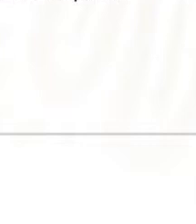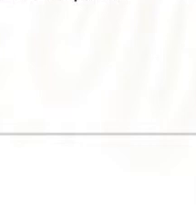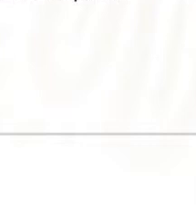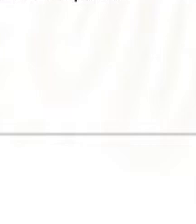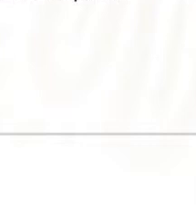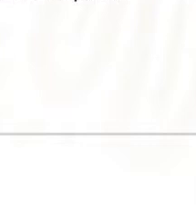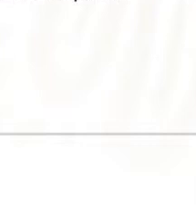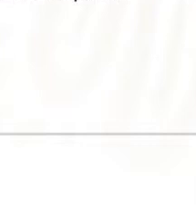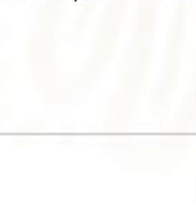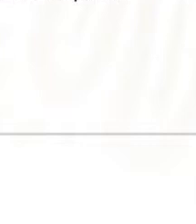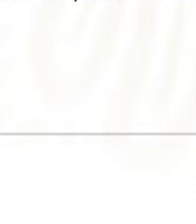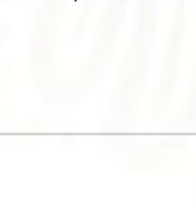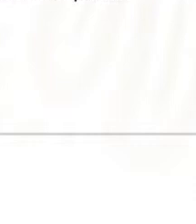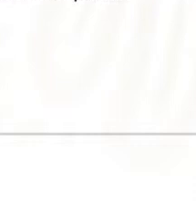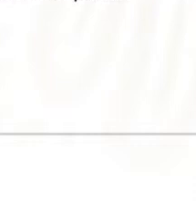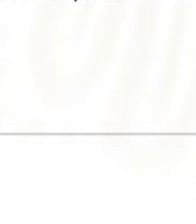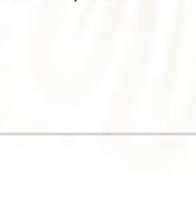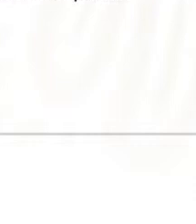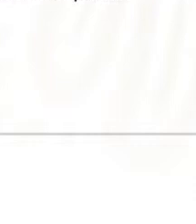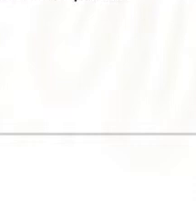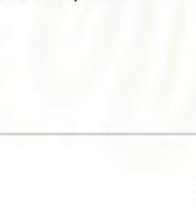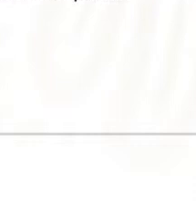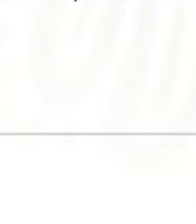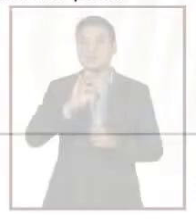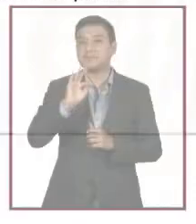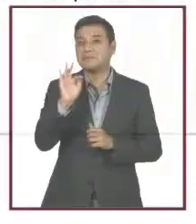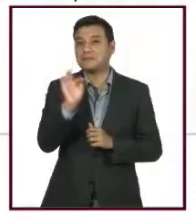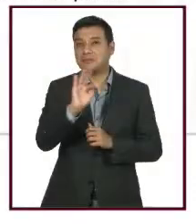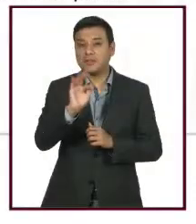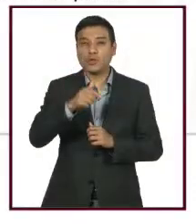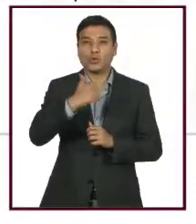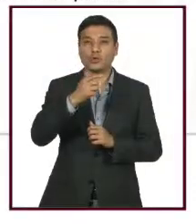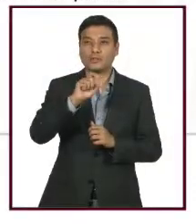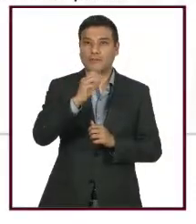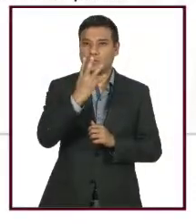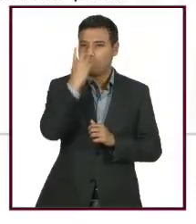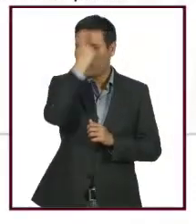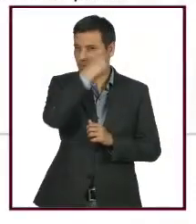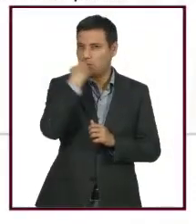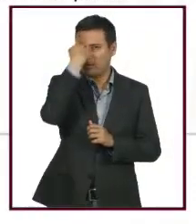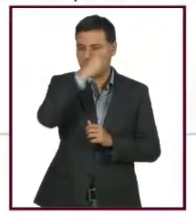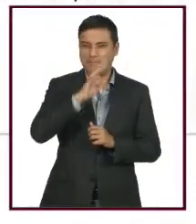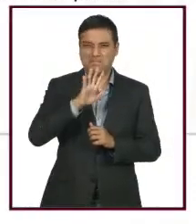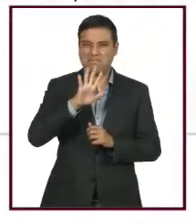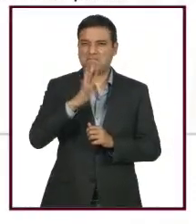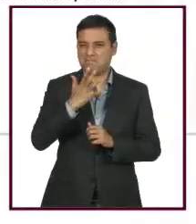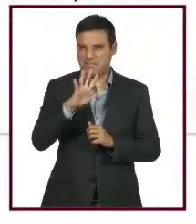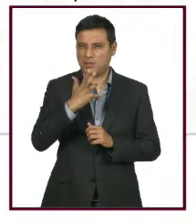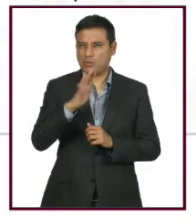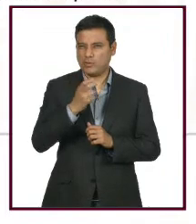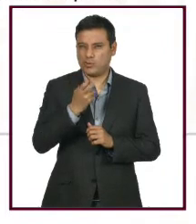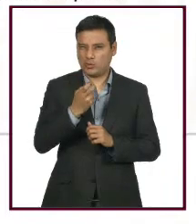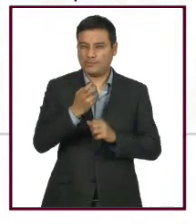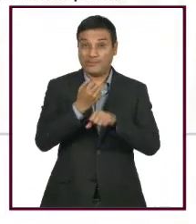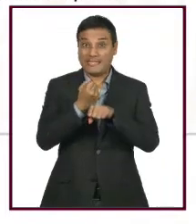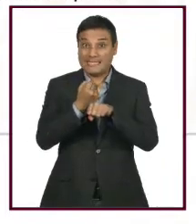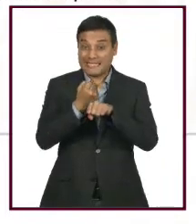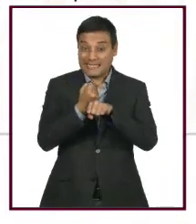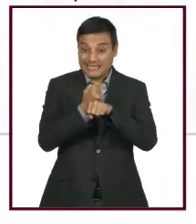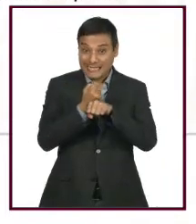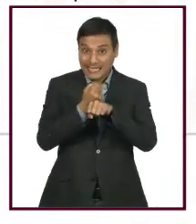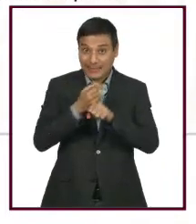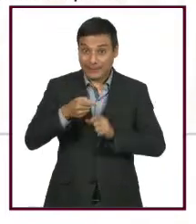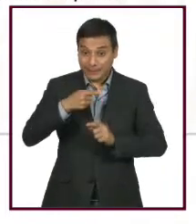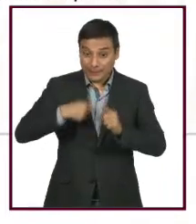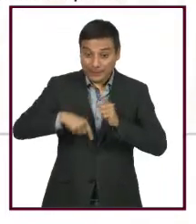que durante el efecto, que generalmente son 12, 24 horas de efecto que se tiene en la sangre esta sustancia, pues se